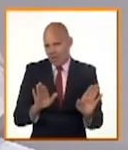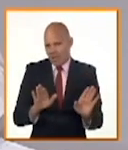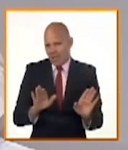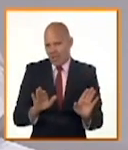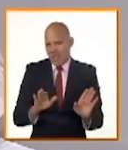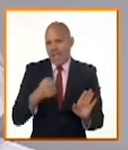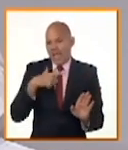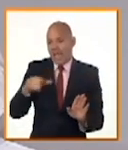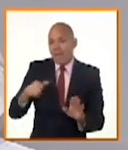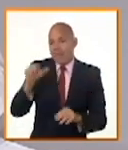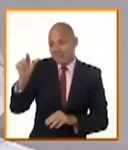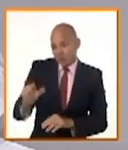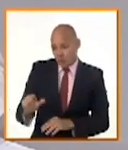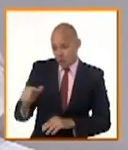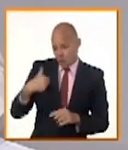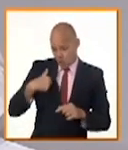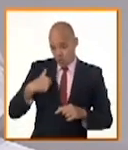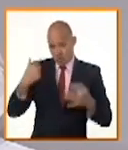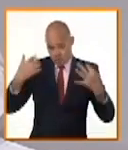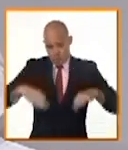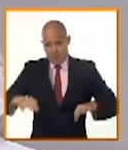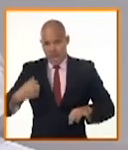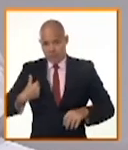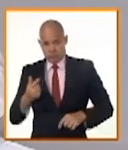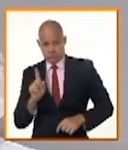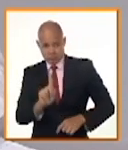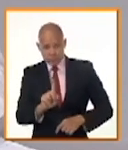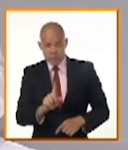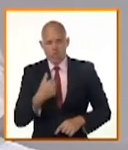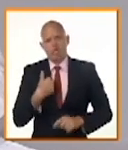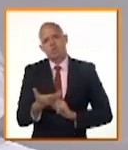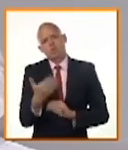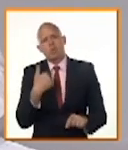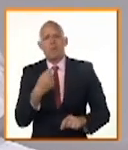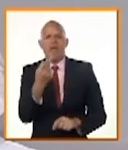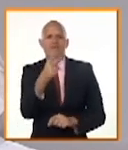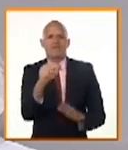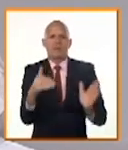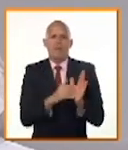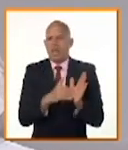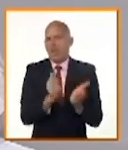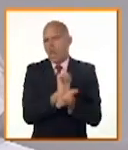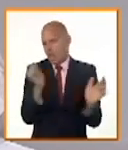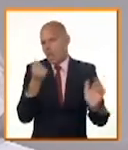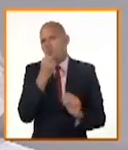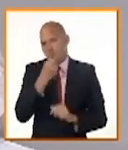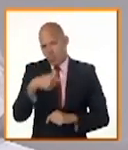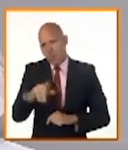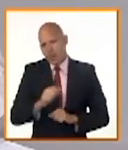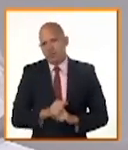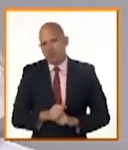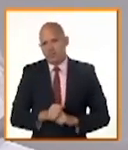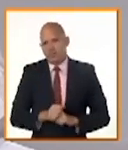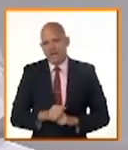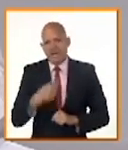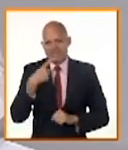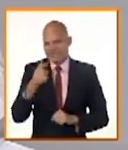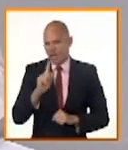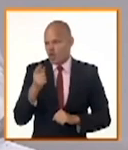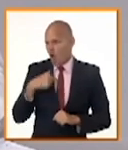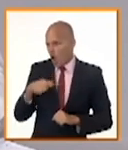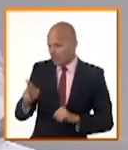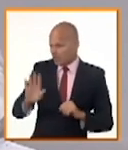temas logísticos que están existiendo en algunas sucursales y con las capacidades como han podido ir enfrentando porque esto también es un proceso gradual es un proceso